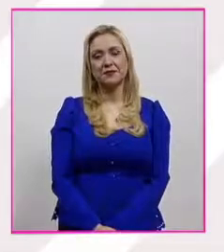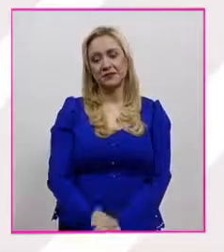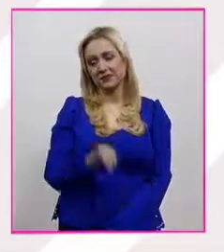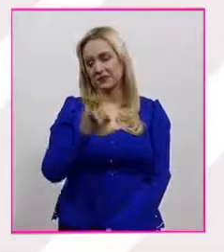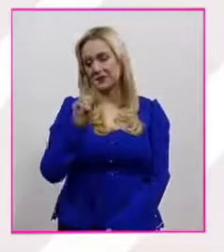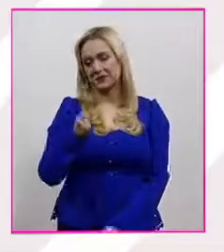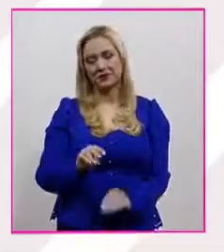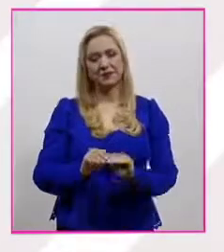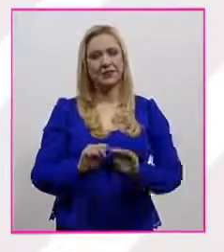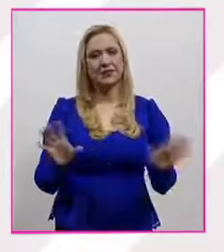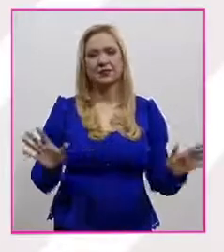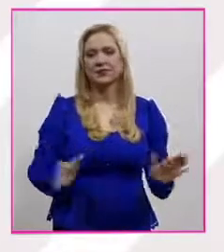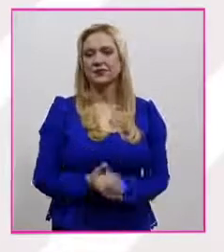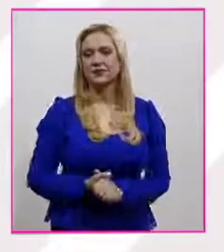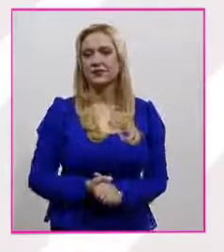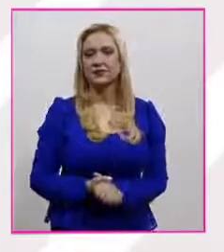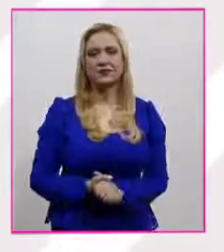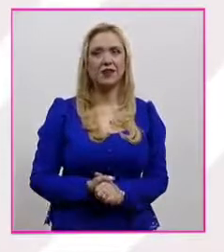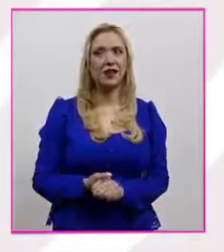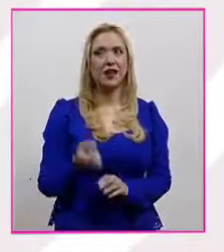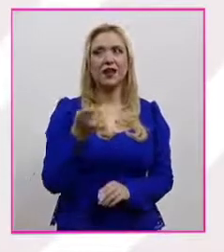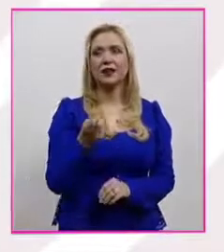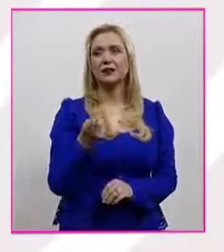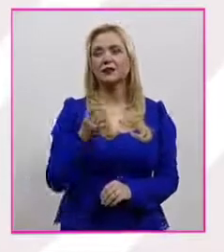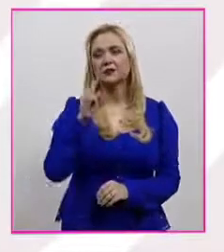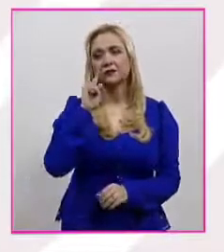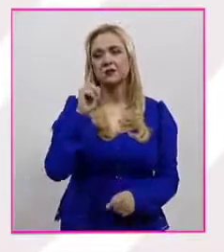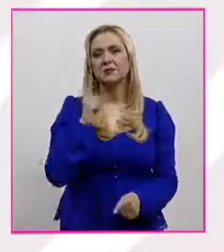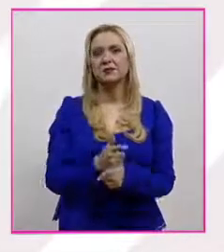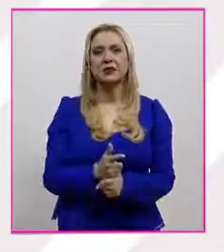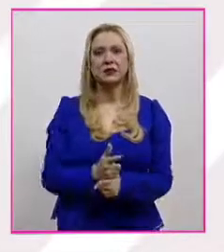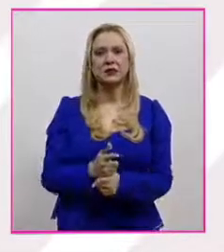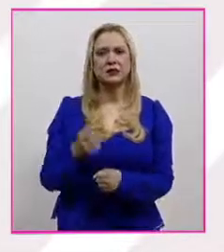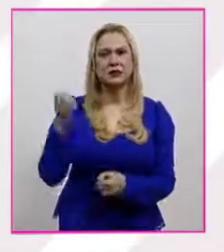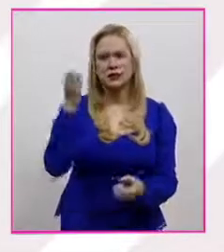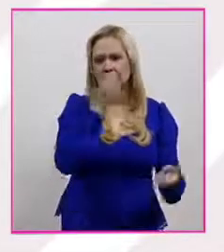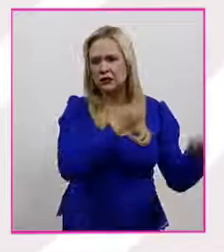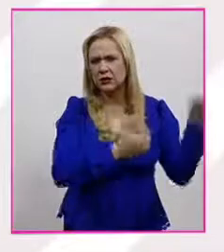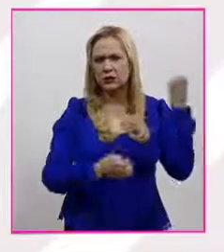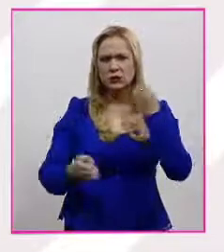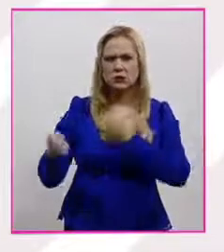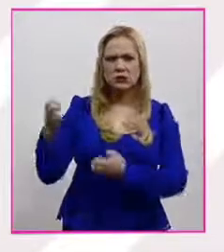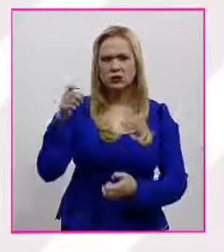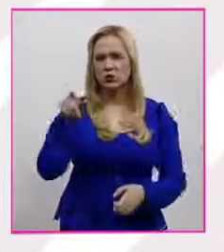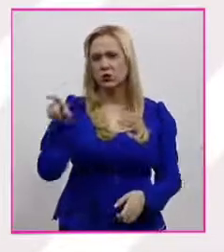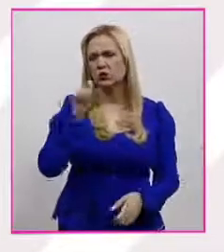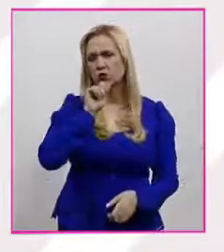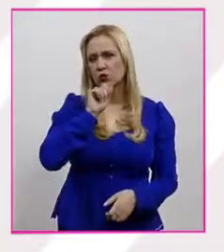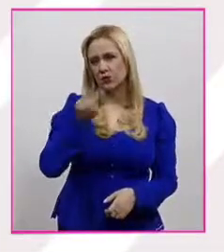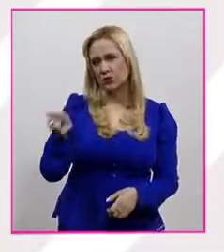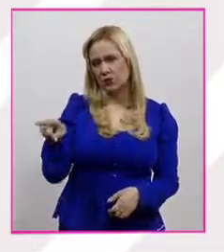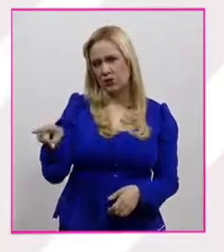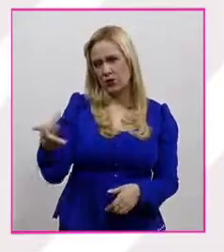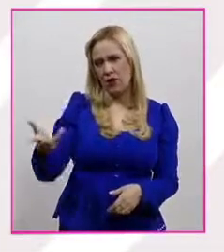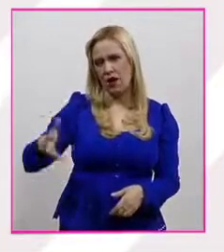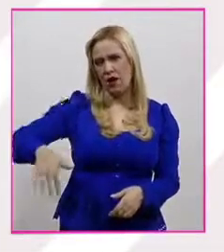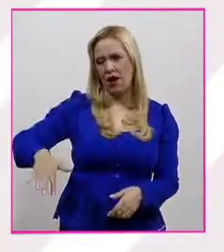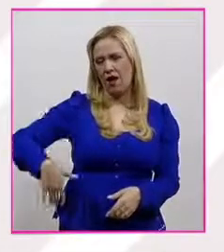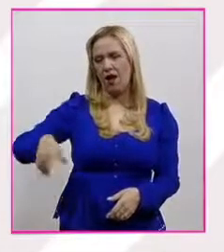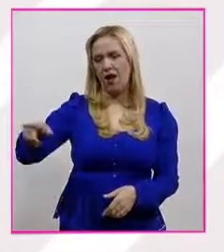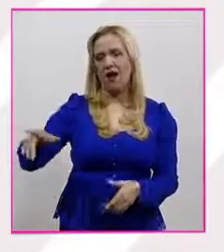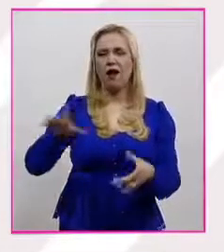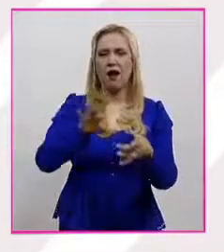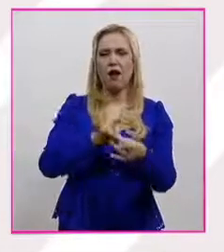Claro, y esto se refleja en estudios que tú mismo has participado en el Centro